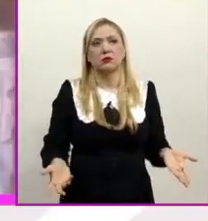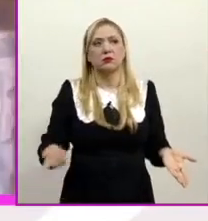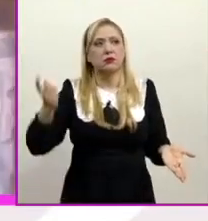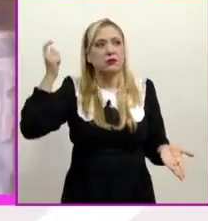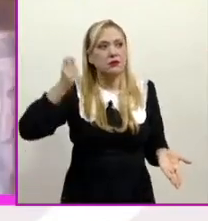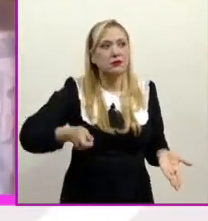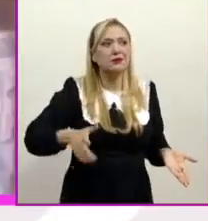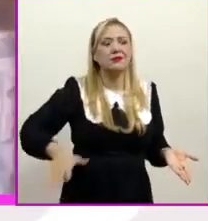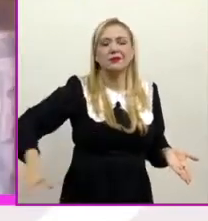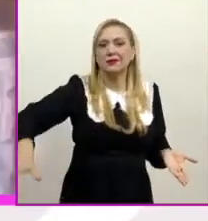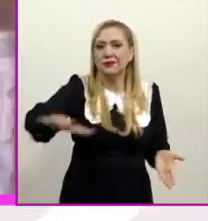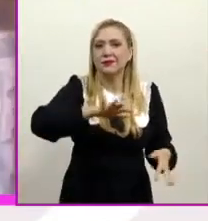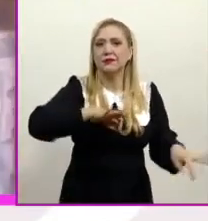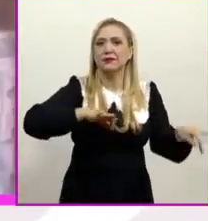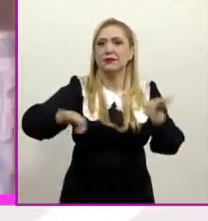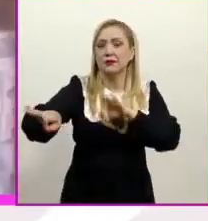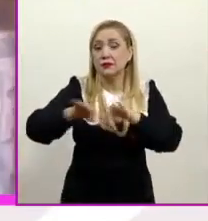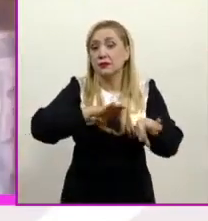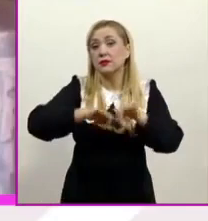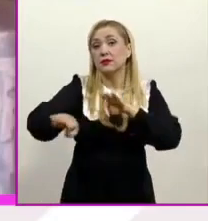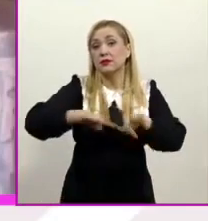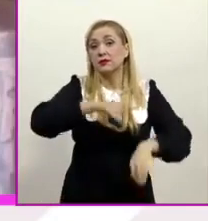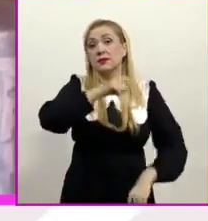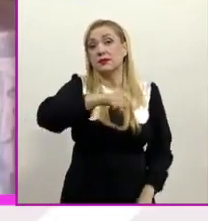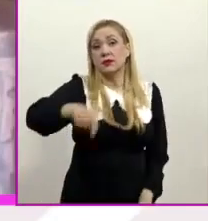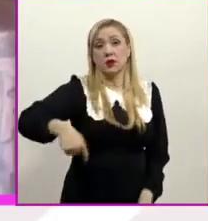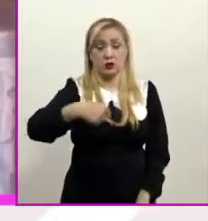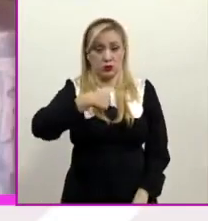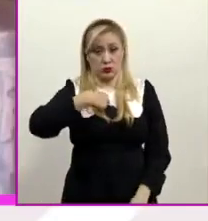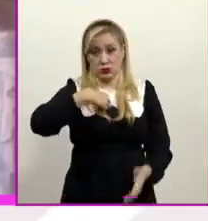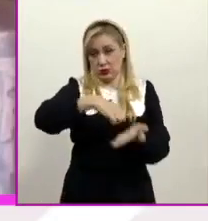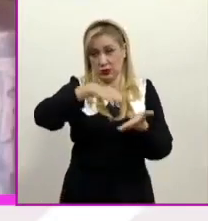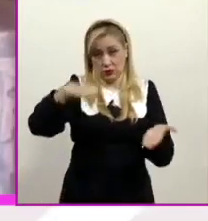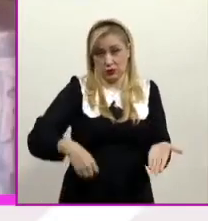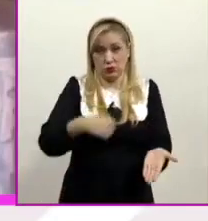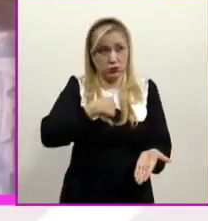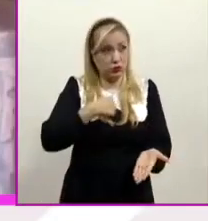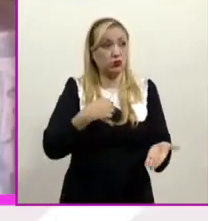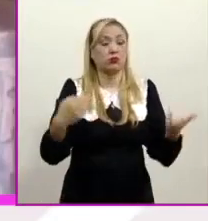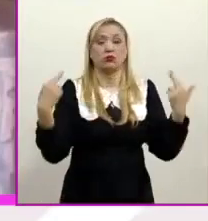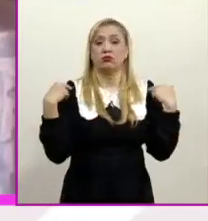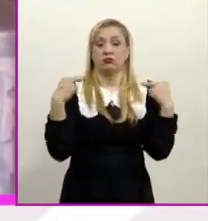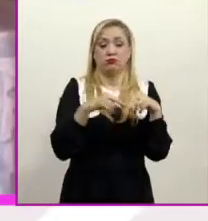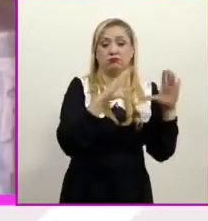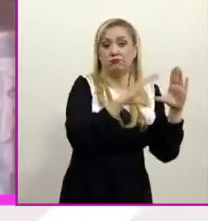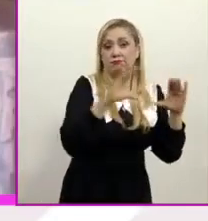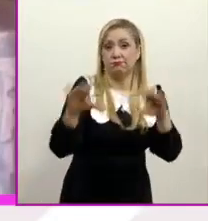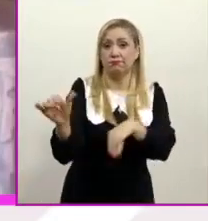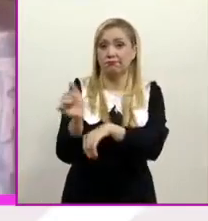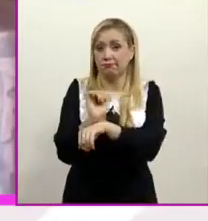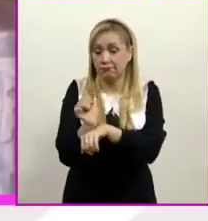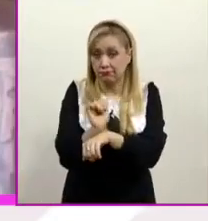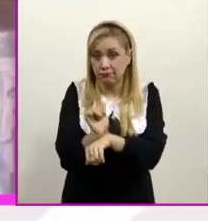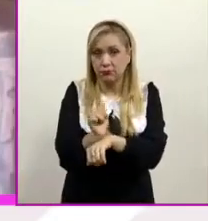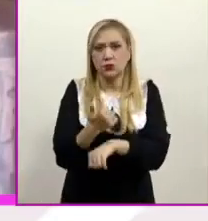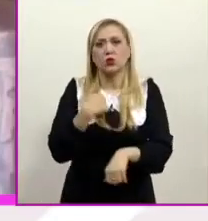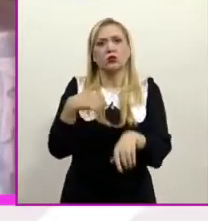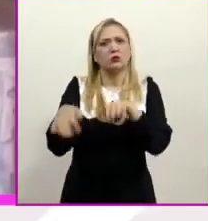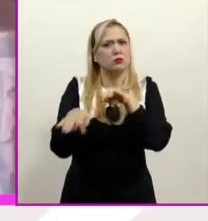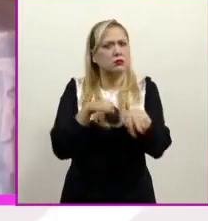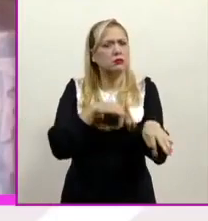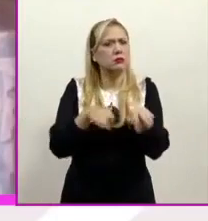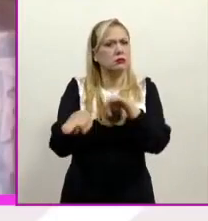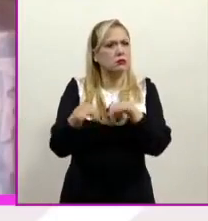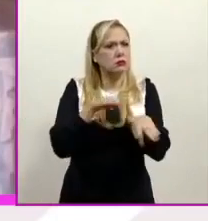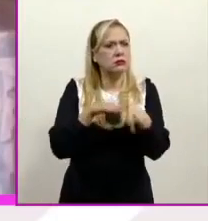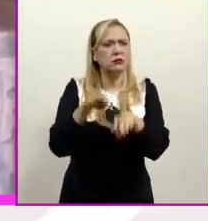cohesión social. Ese es el trabajo de la ficción. Yo, por ejemplo, que soy docente de actores, trabajo mucho y casi